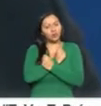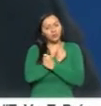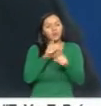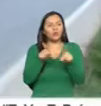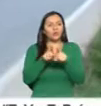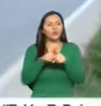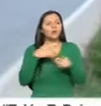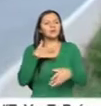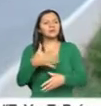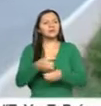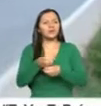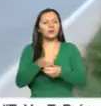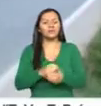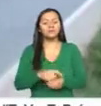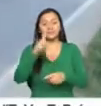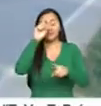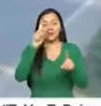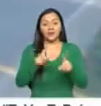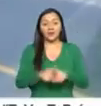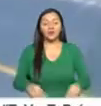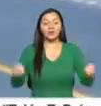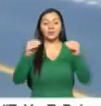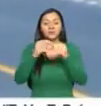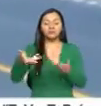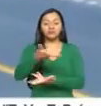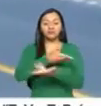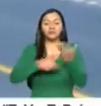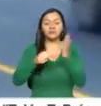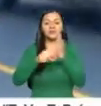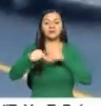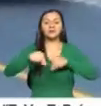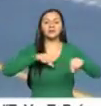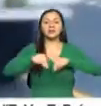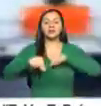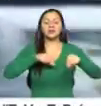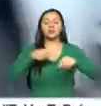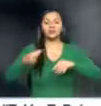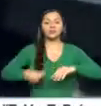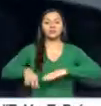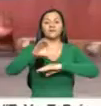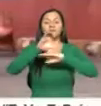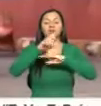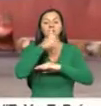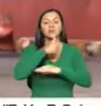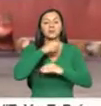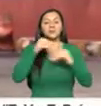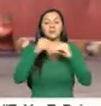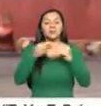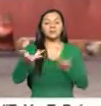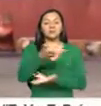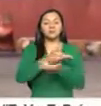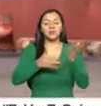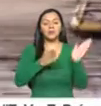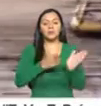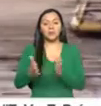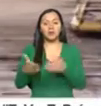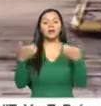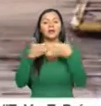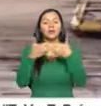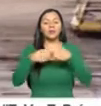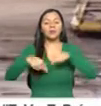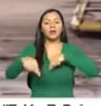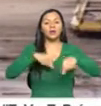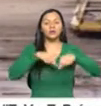muy seguro. De acuerdo con el Ministerio de Transporte y Obras Públicas, la inversión privada para el diseño, equipamiento,